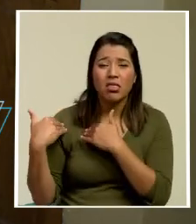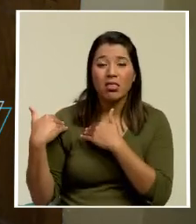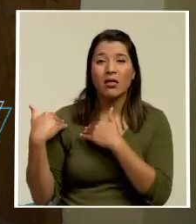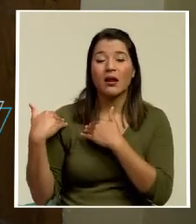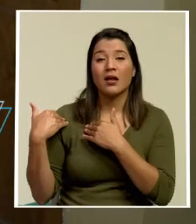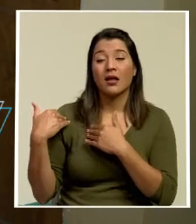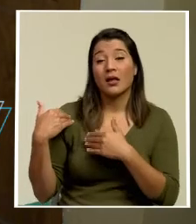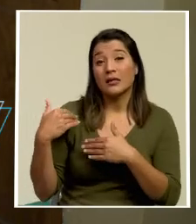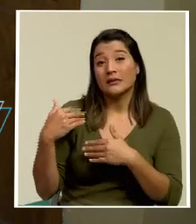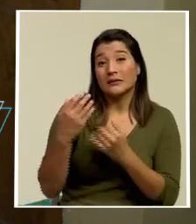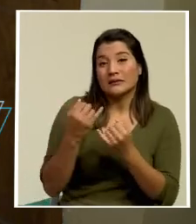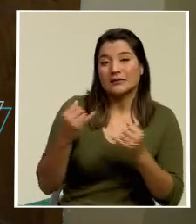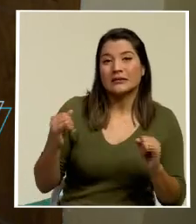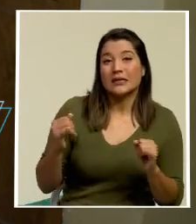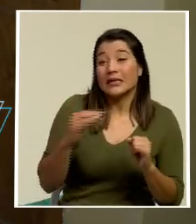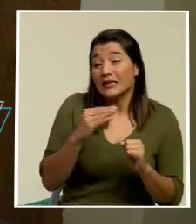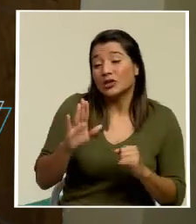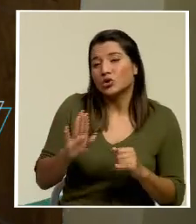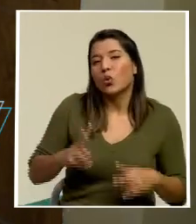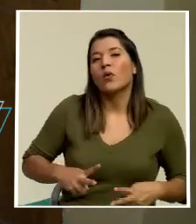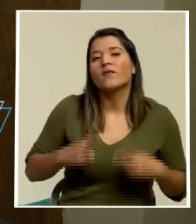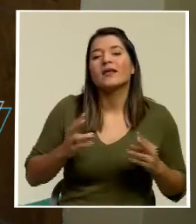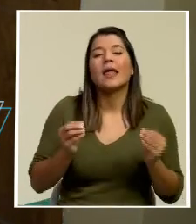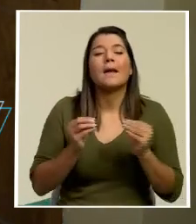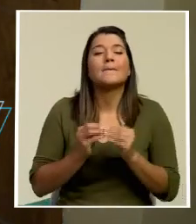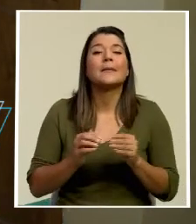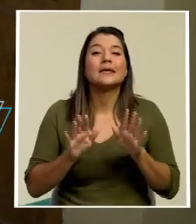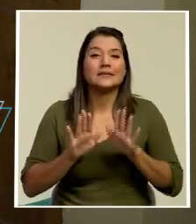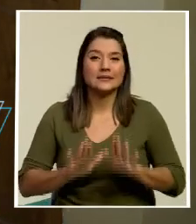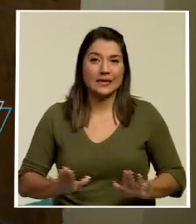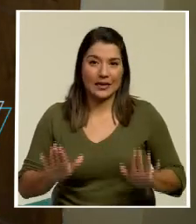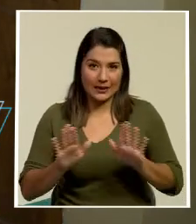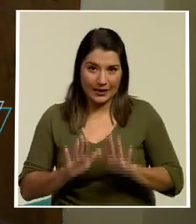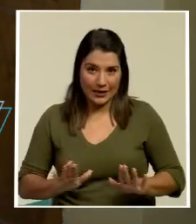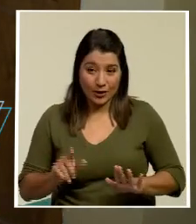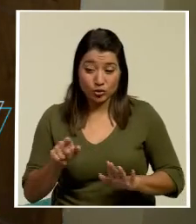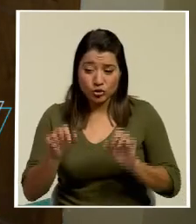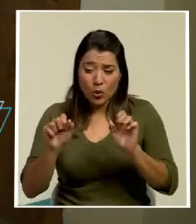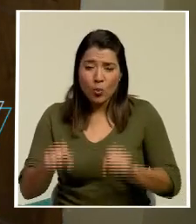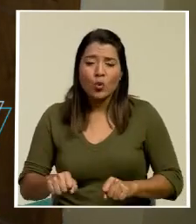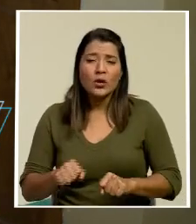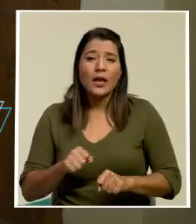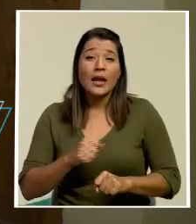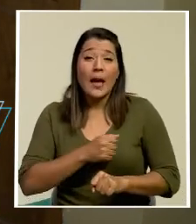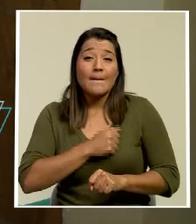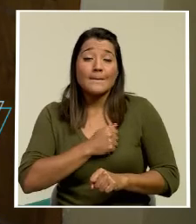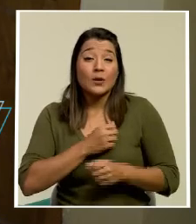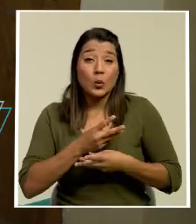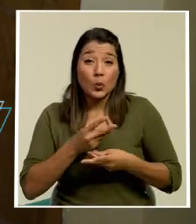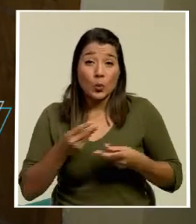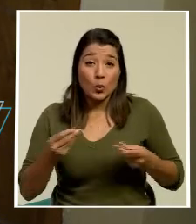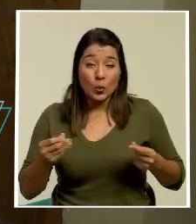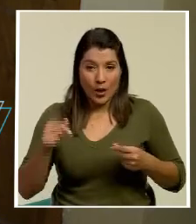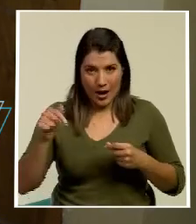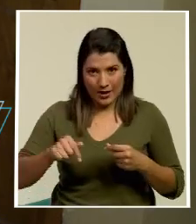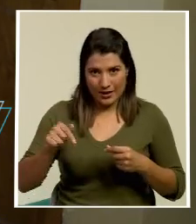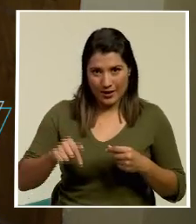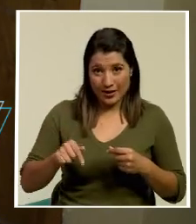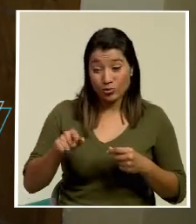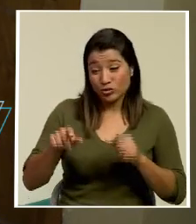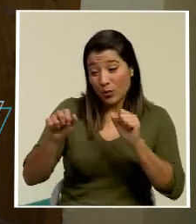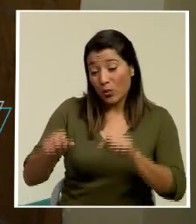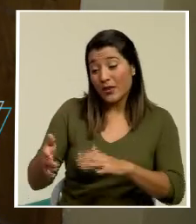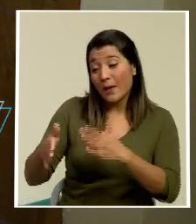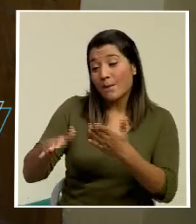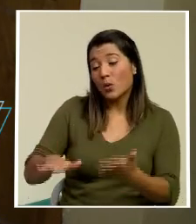otra orilla fuera más ligera tu carga, que dejaras las heridas de este lado. Ya podés irte en paz,